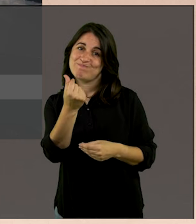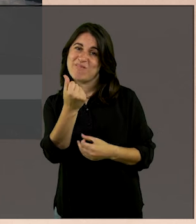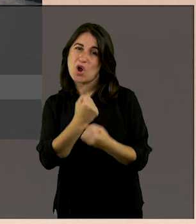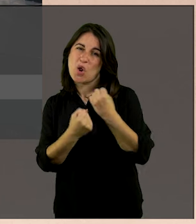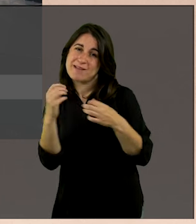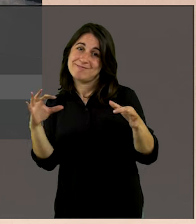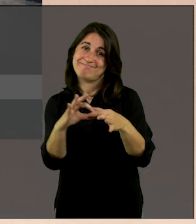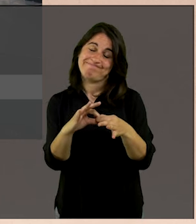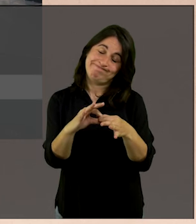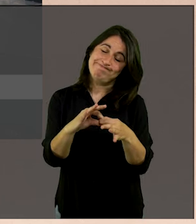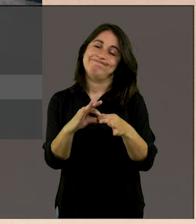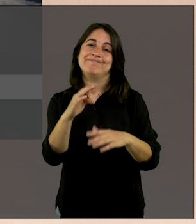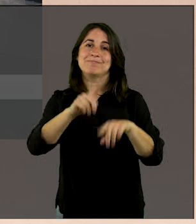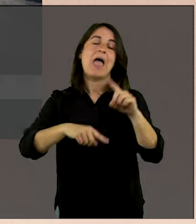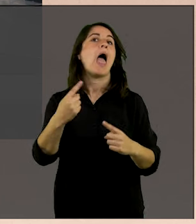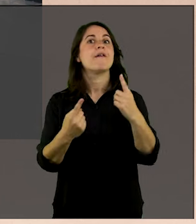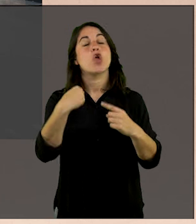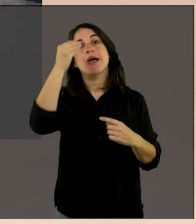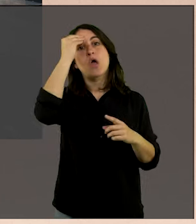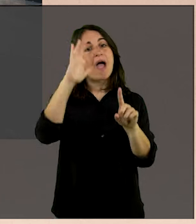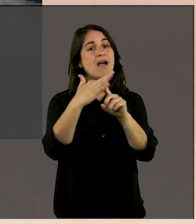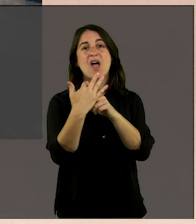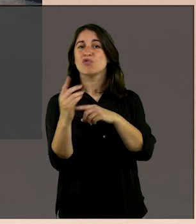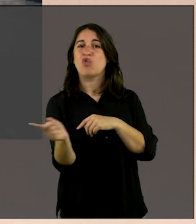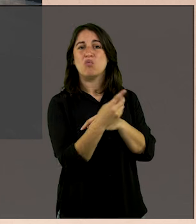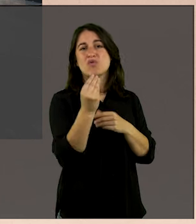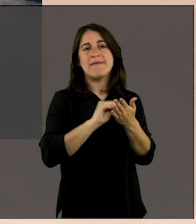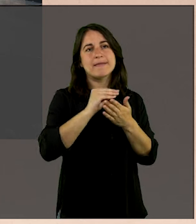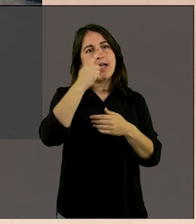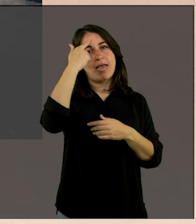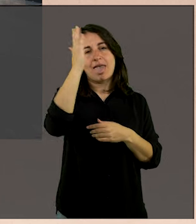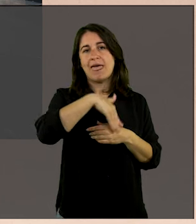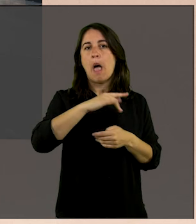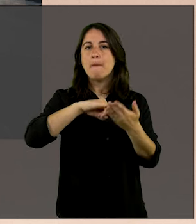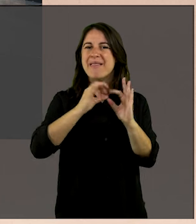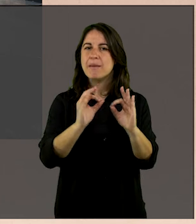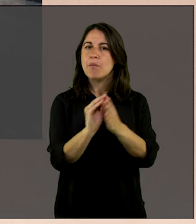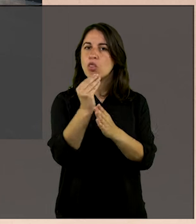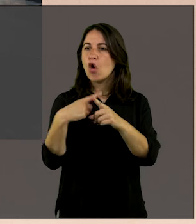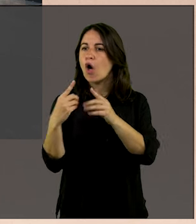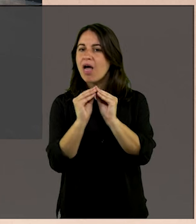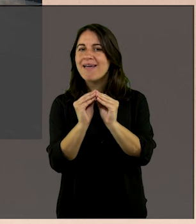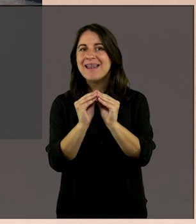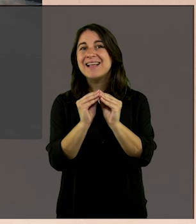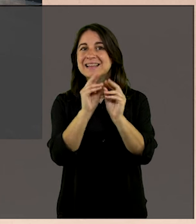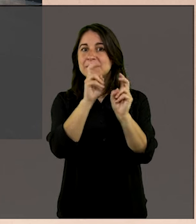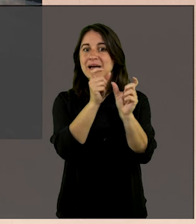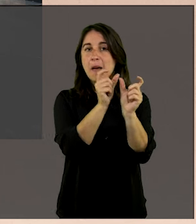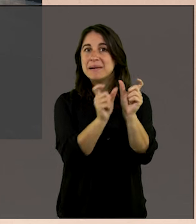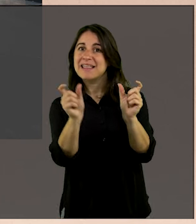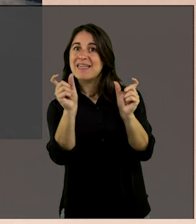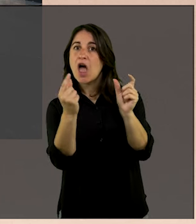económica genuina que a veces, yo creo que en todos los casos no está considerada en los planes de producción, es